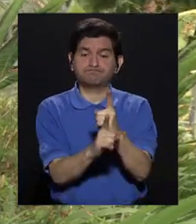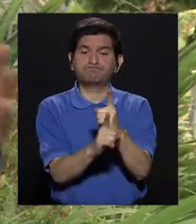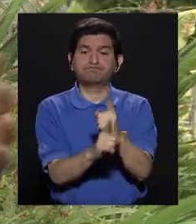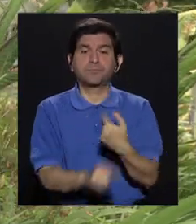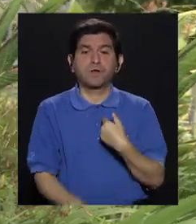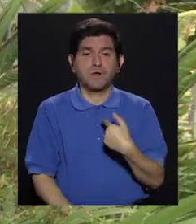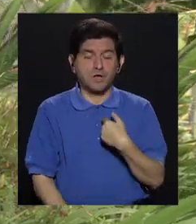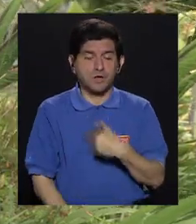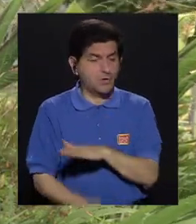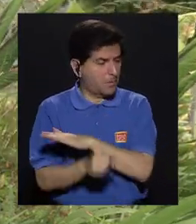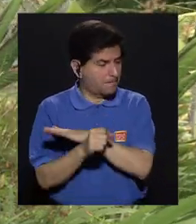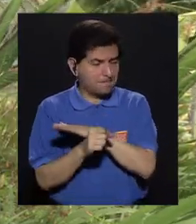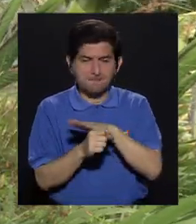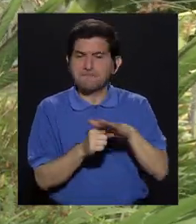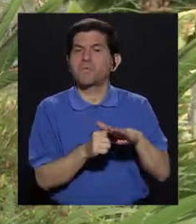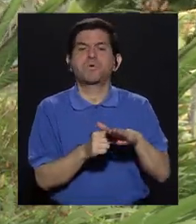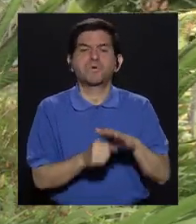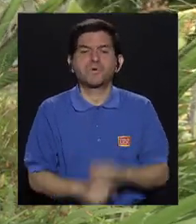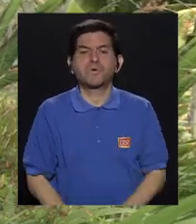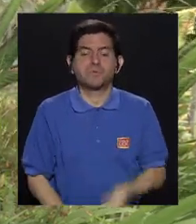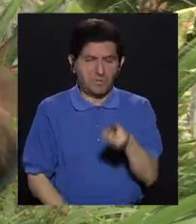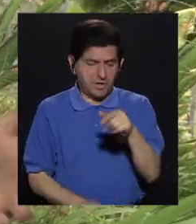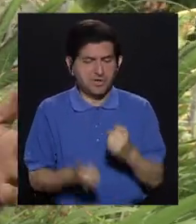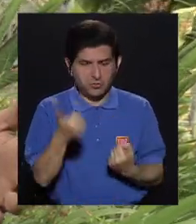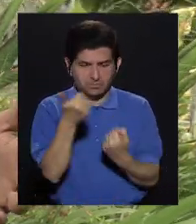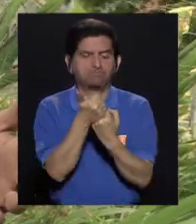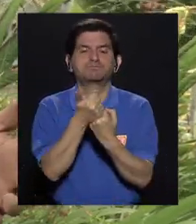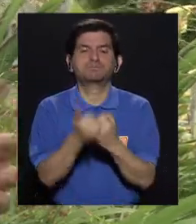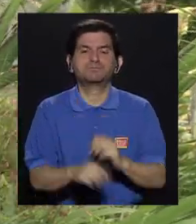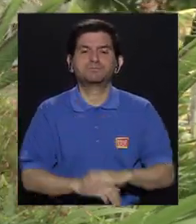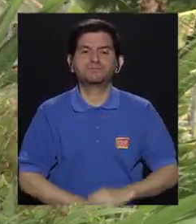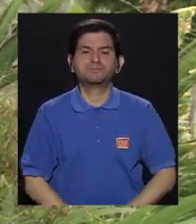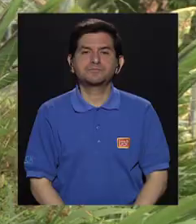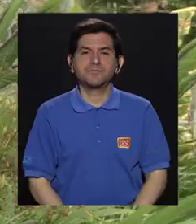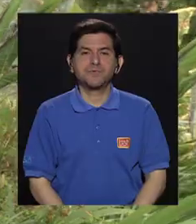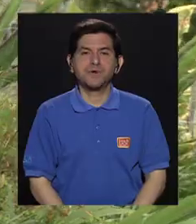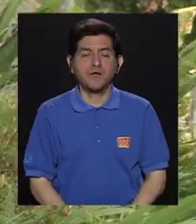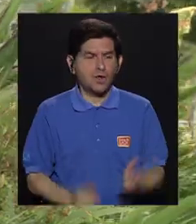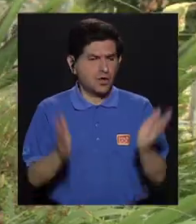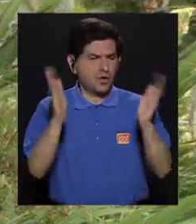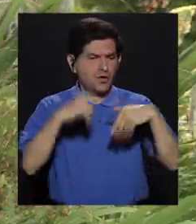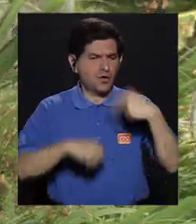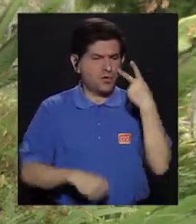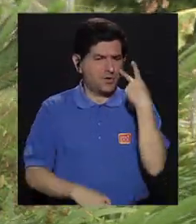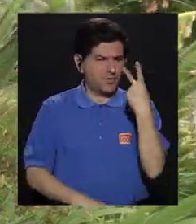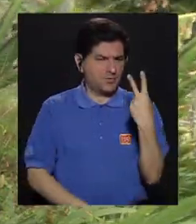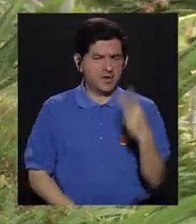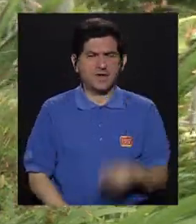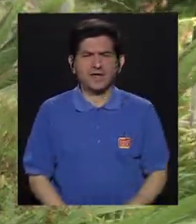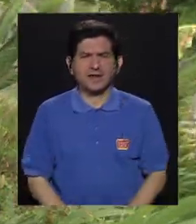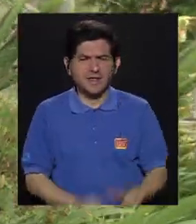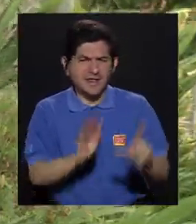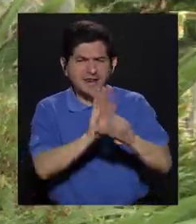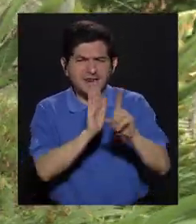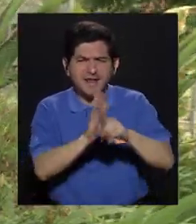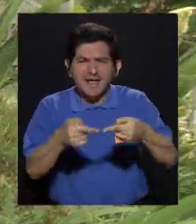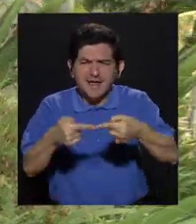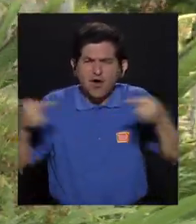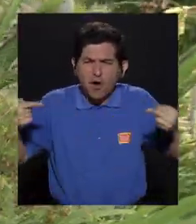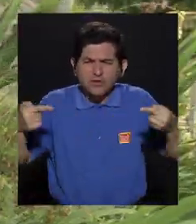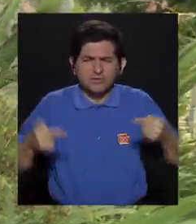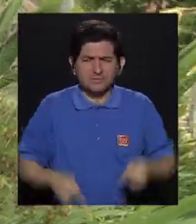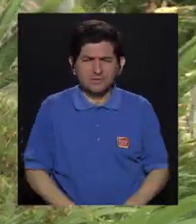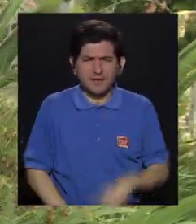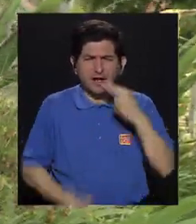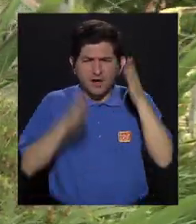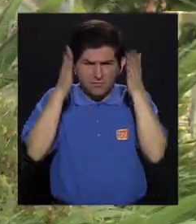y estoy completamente con vos en esta posición. Yo creo que no hay que ver la ley como un ataque al fumador, más